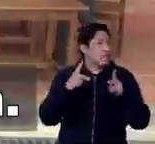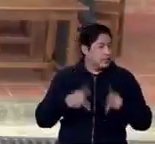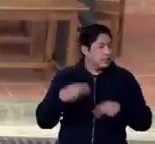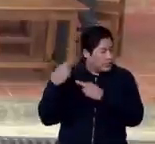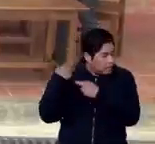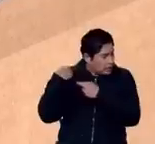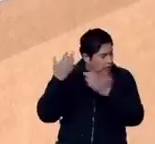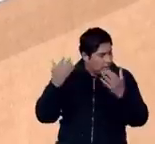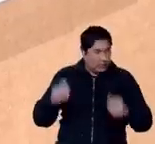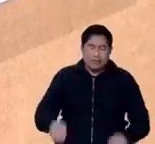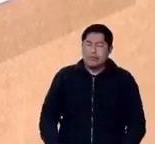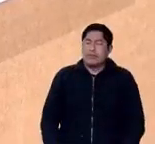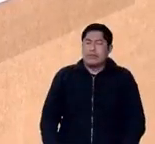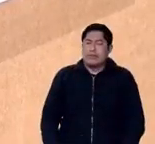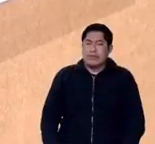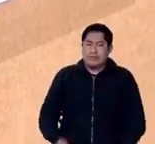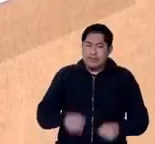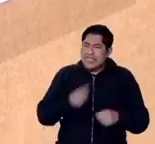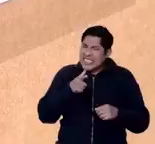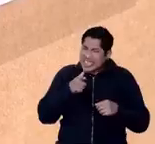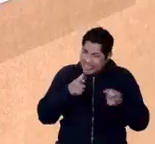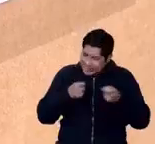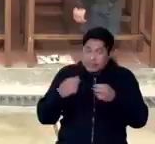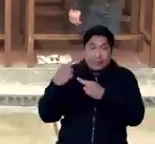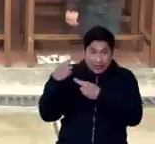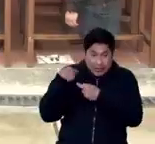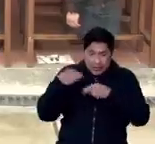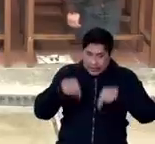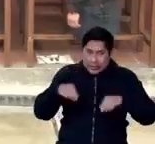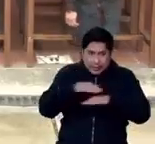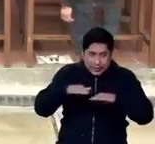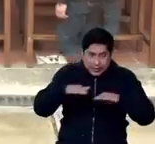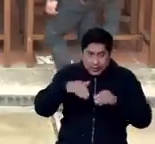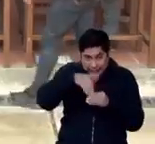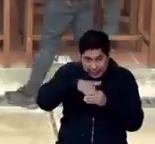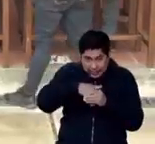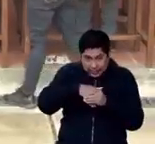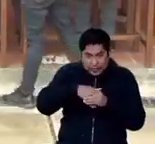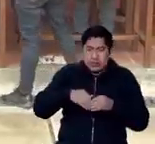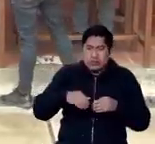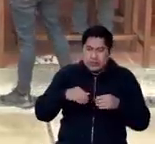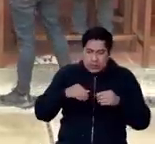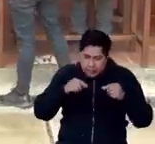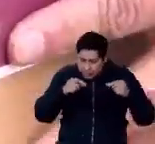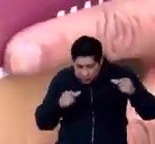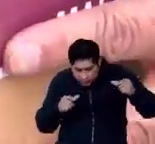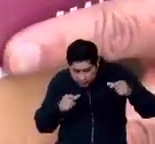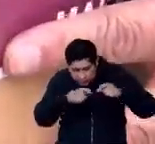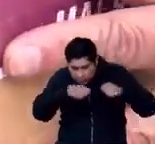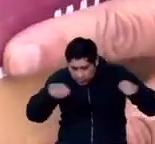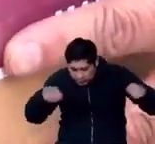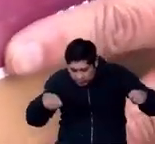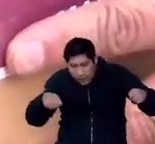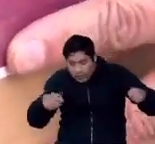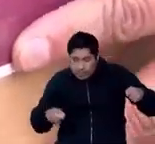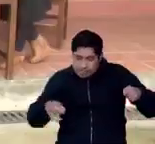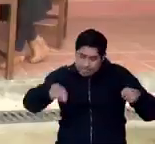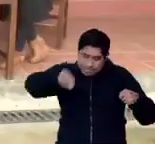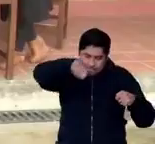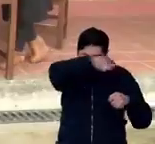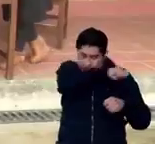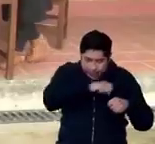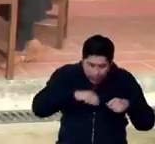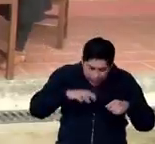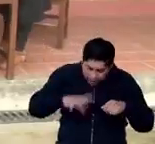jurados. Los jurados y juradas deben verificar que la maleta electoral esté precintada. Una vez que la abran, controlarán